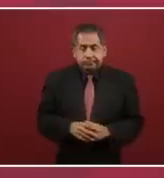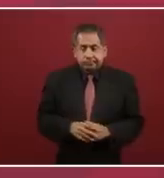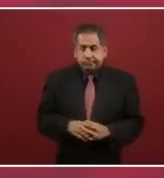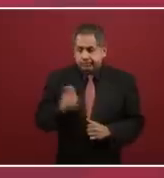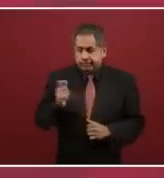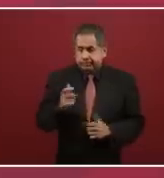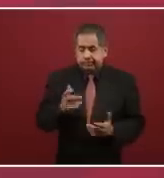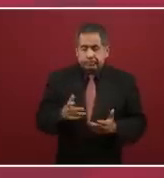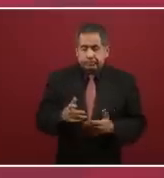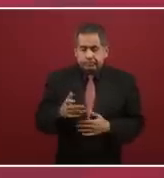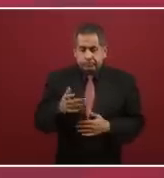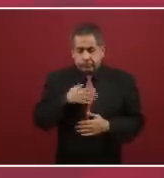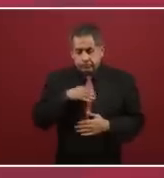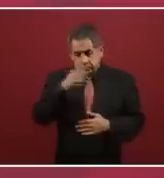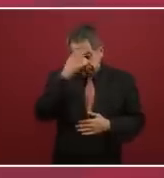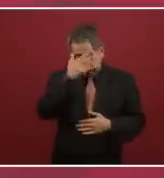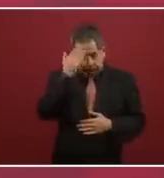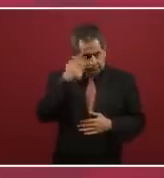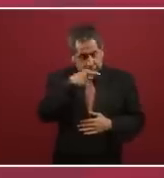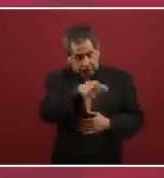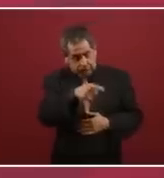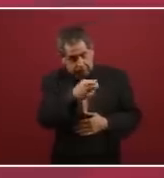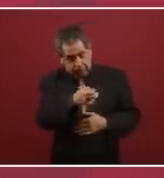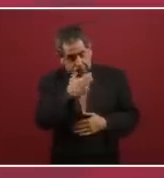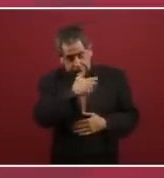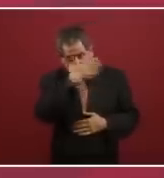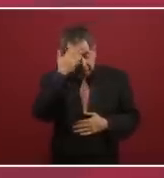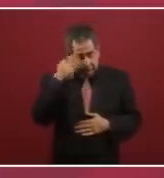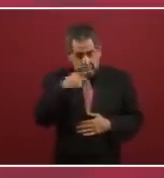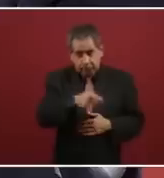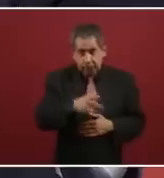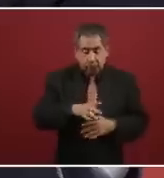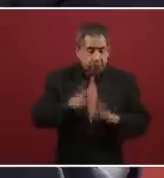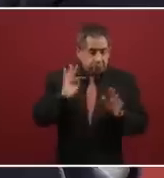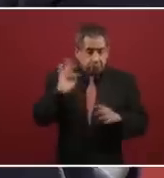Entonces, yo no sabía de esto, pero si